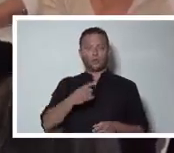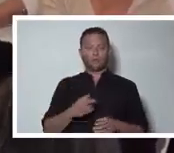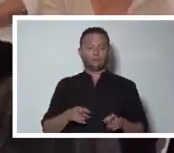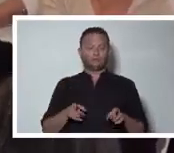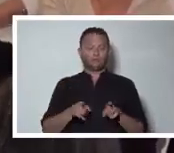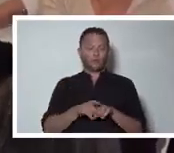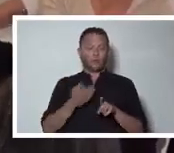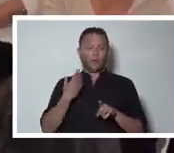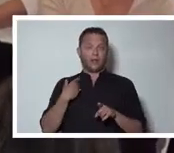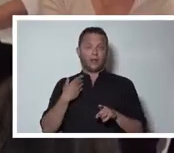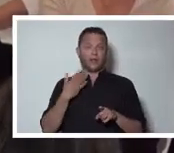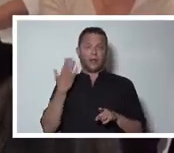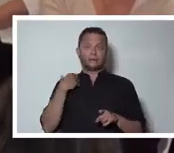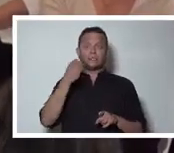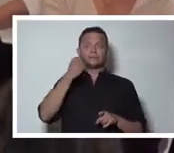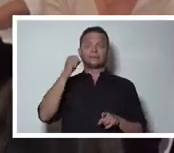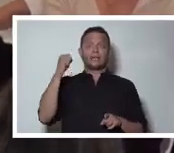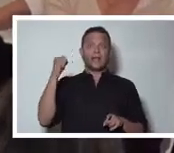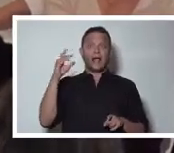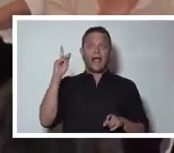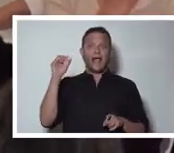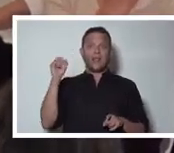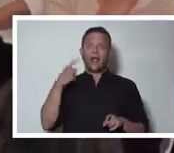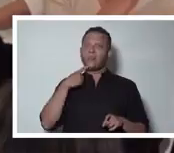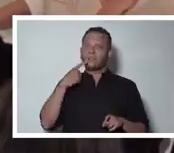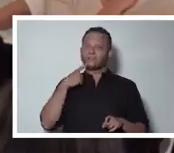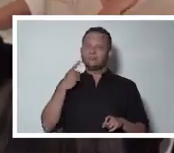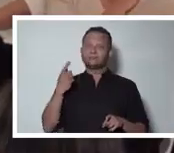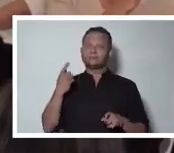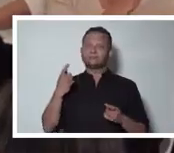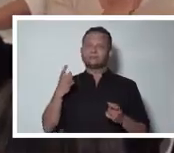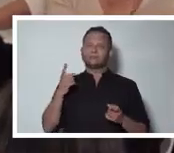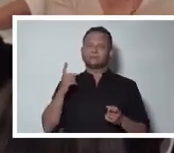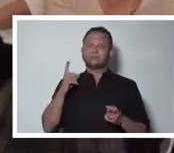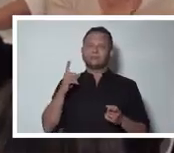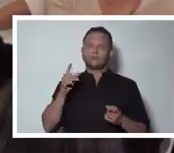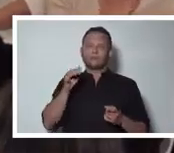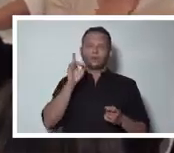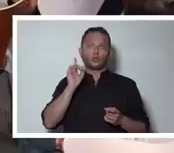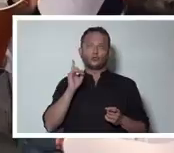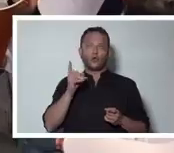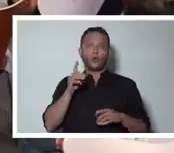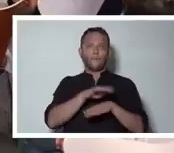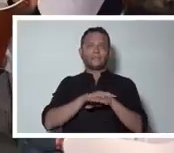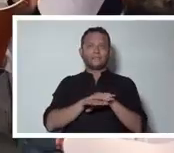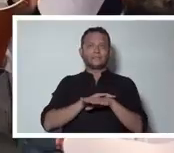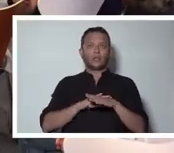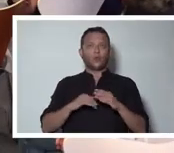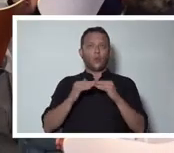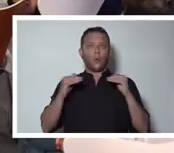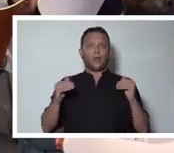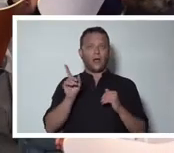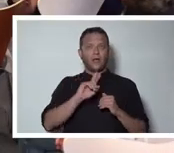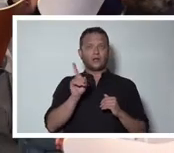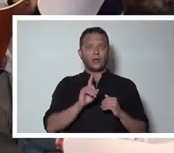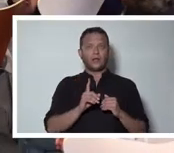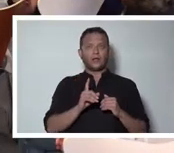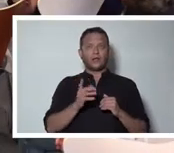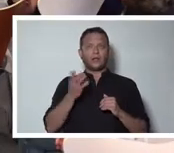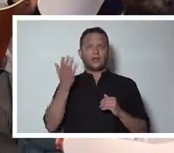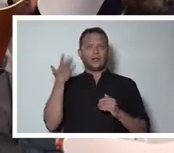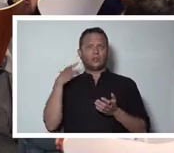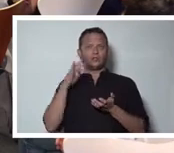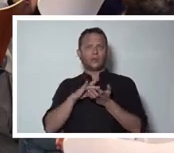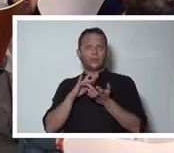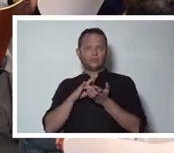decía nuestra querida Ada hace un momento que no solo es el Ministerio de igualdad hablaba estos días con Eli no sé qué día